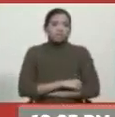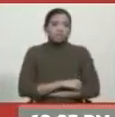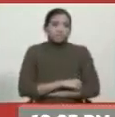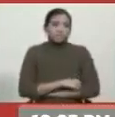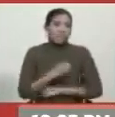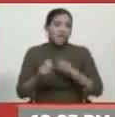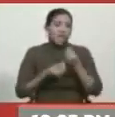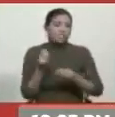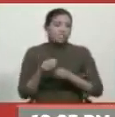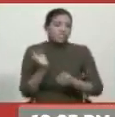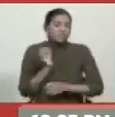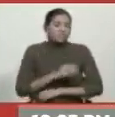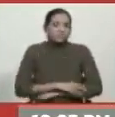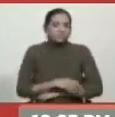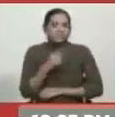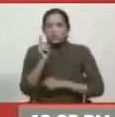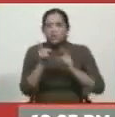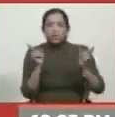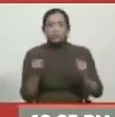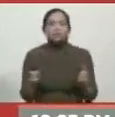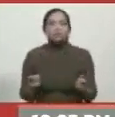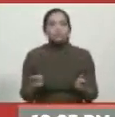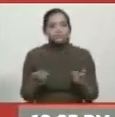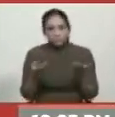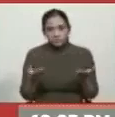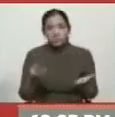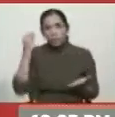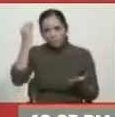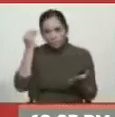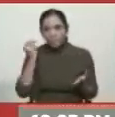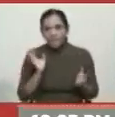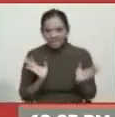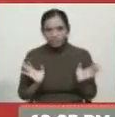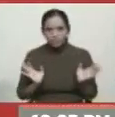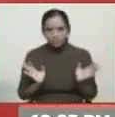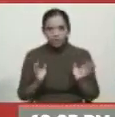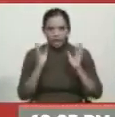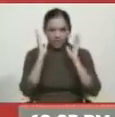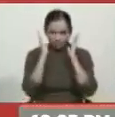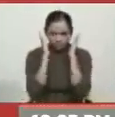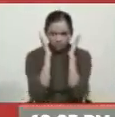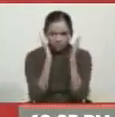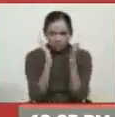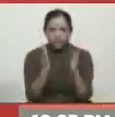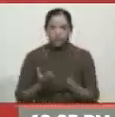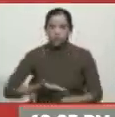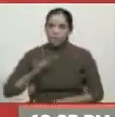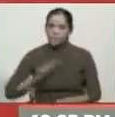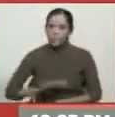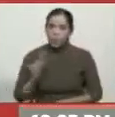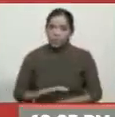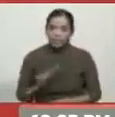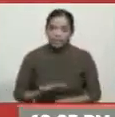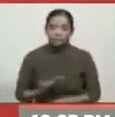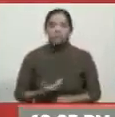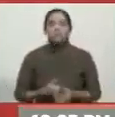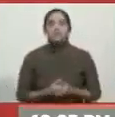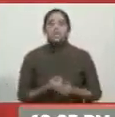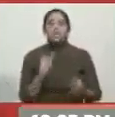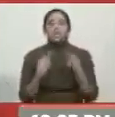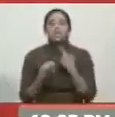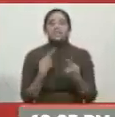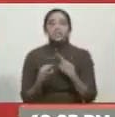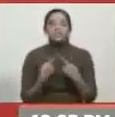perecejo, y menganeja, y el otro, o sea, yo creo que por ahí van los tiros, pero o sea, centrarnos en lo importante, centrarnos en las cosas,